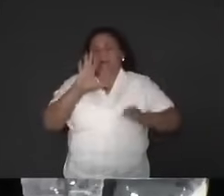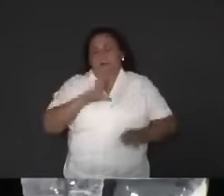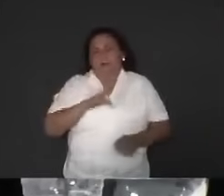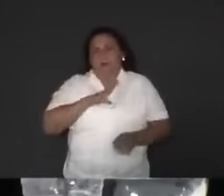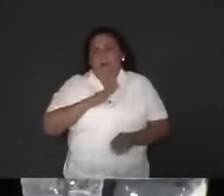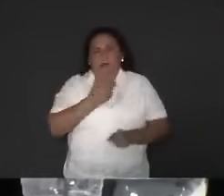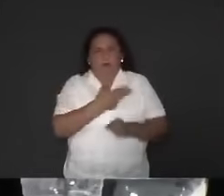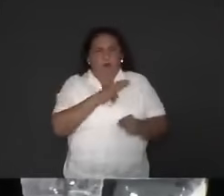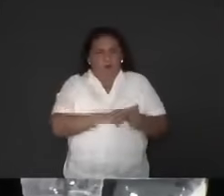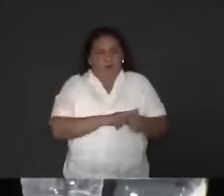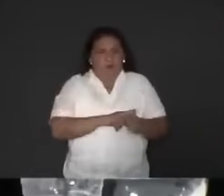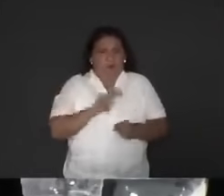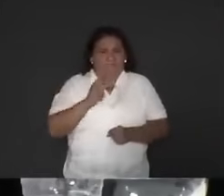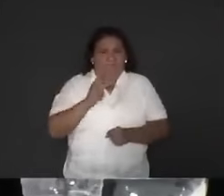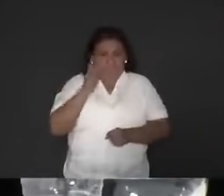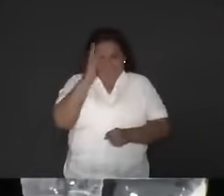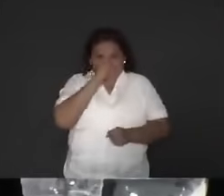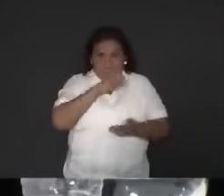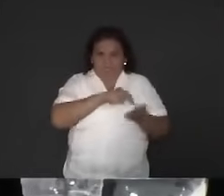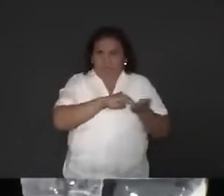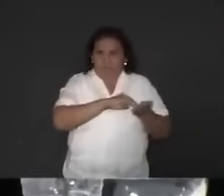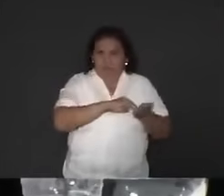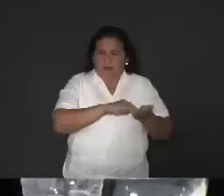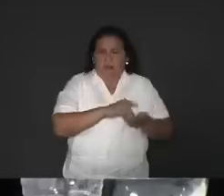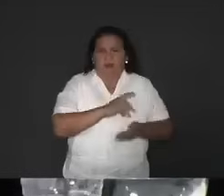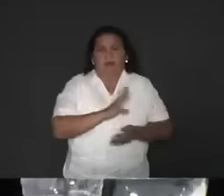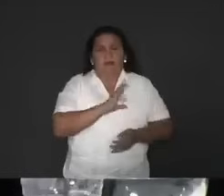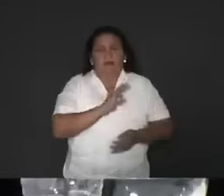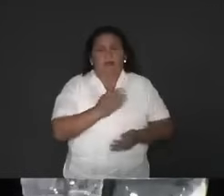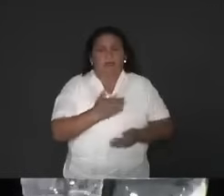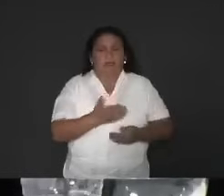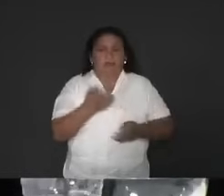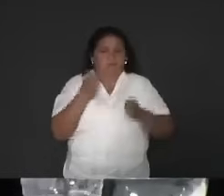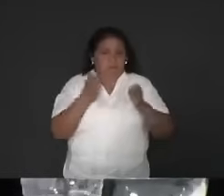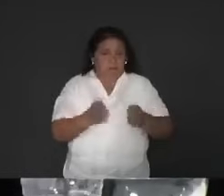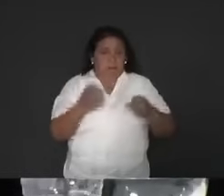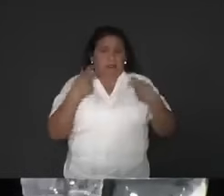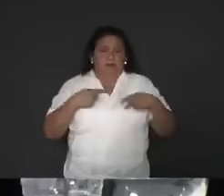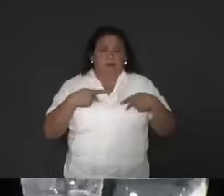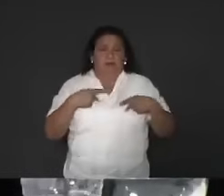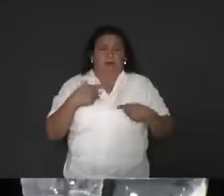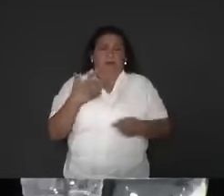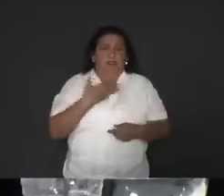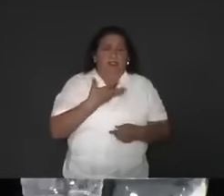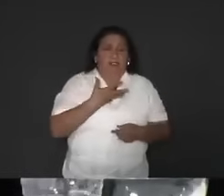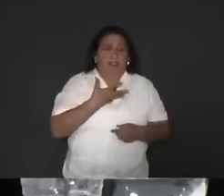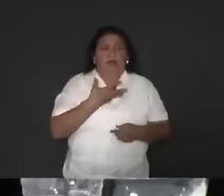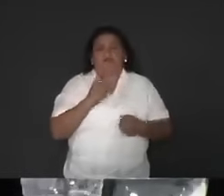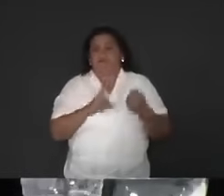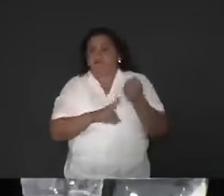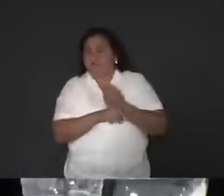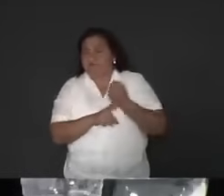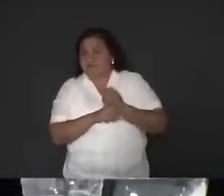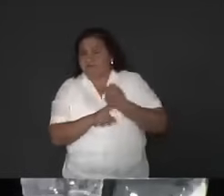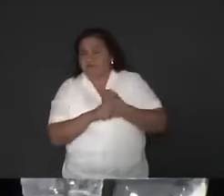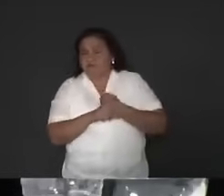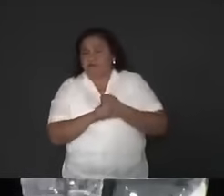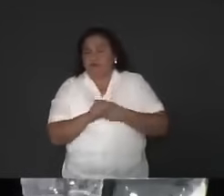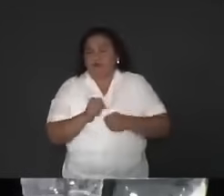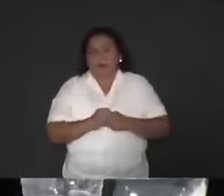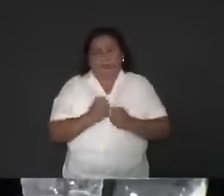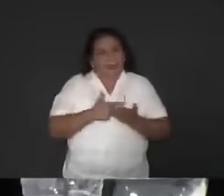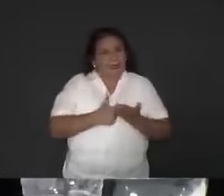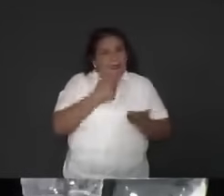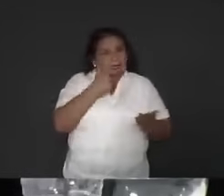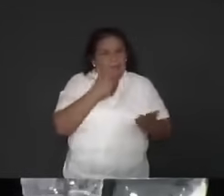un hospital psiquiátrico en donde puedan ingresar a las personas que padecen algún problema grave